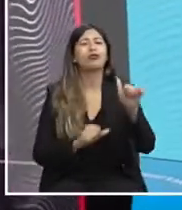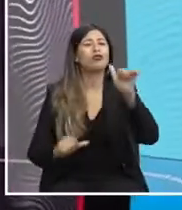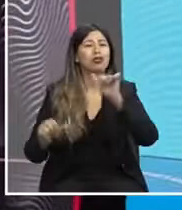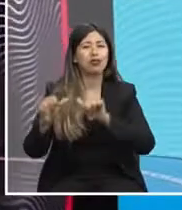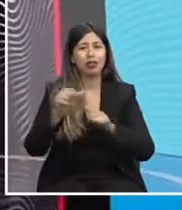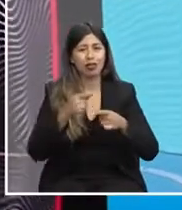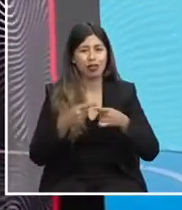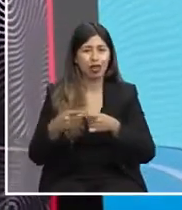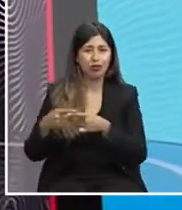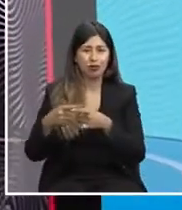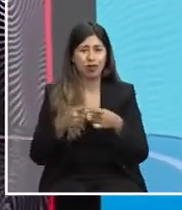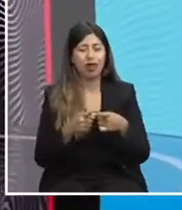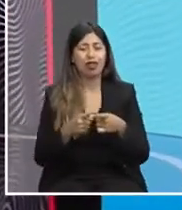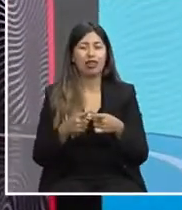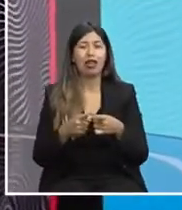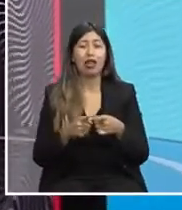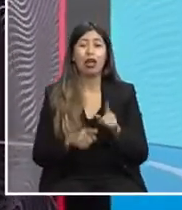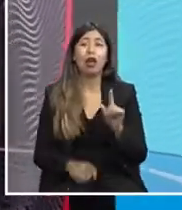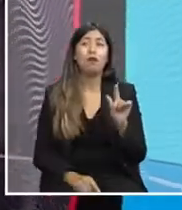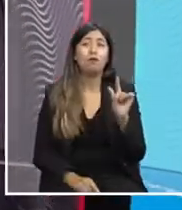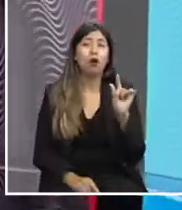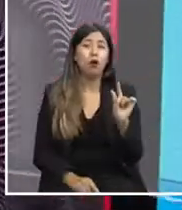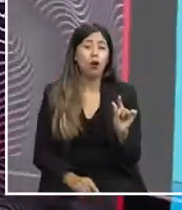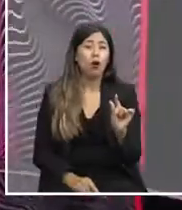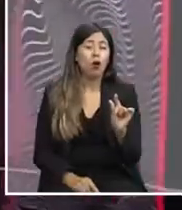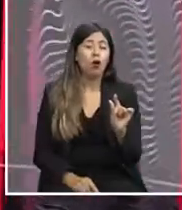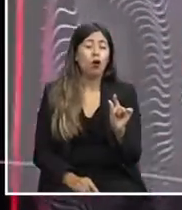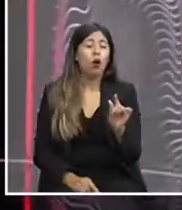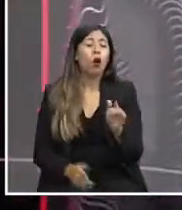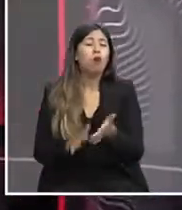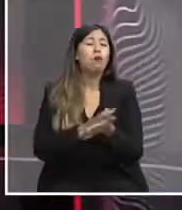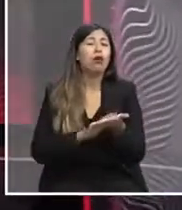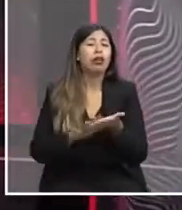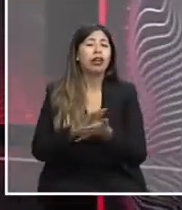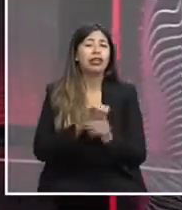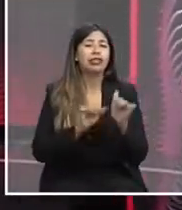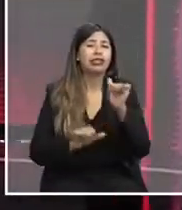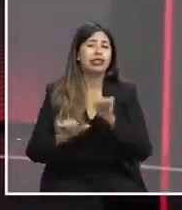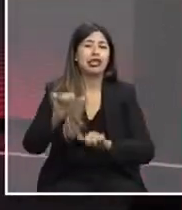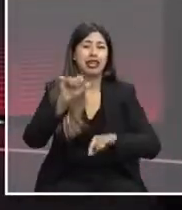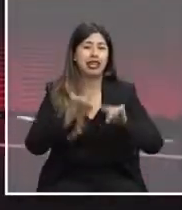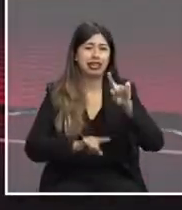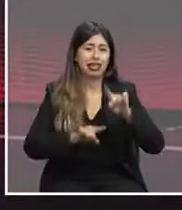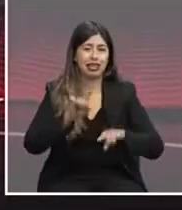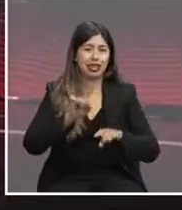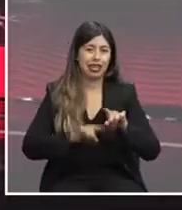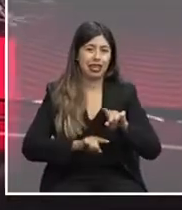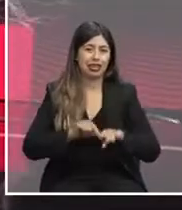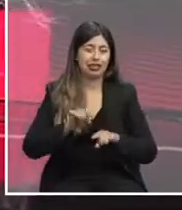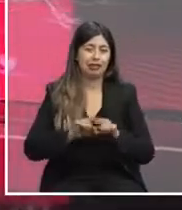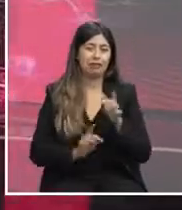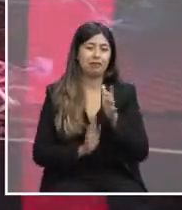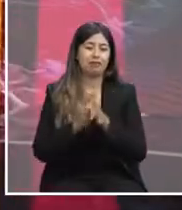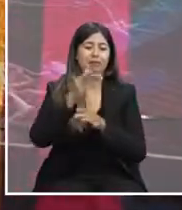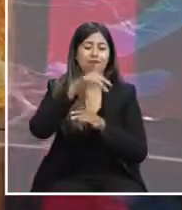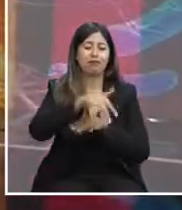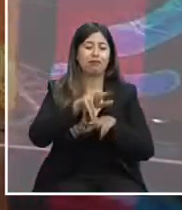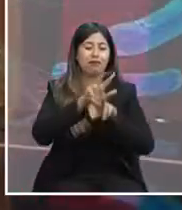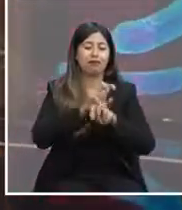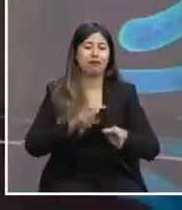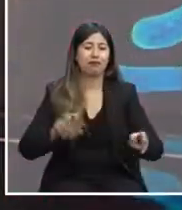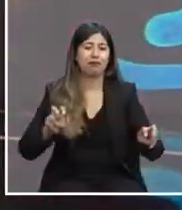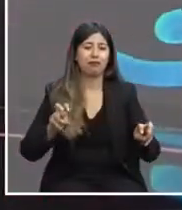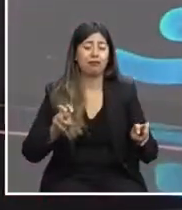sociales y no tanto desde lo que es, por ejemplo, las ciencias de la Tierra, que es quien estudia la volcanología.